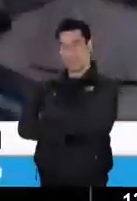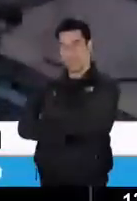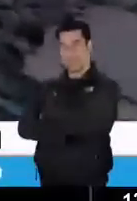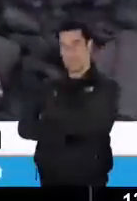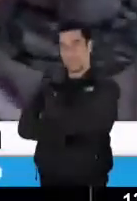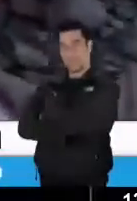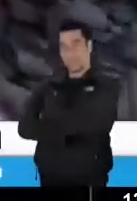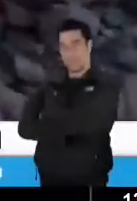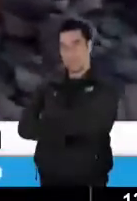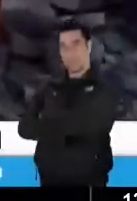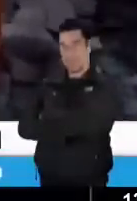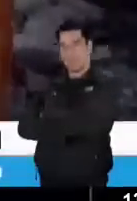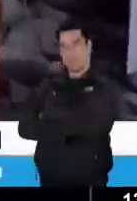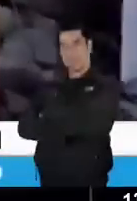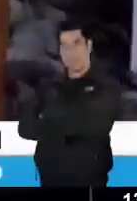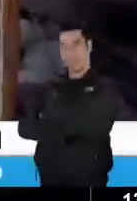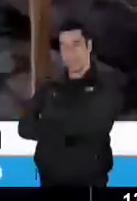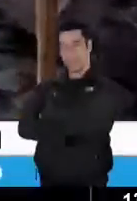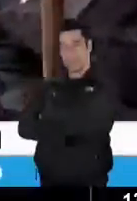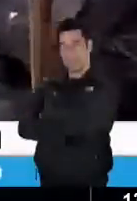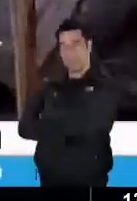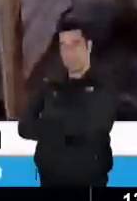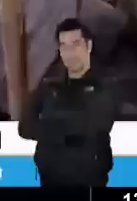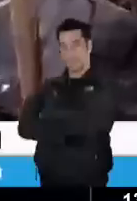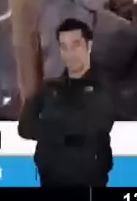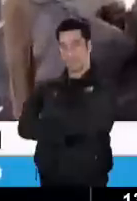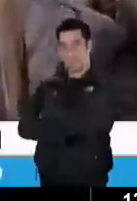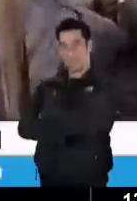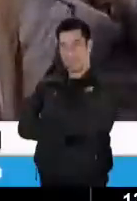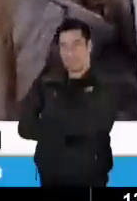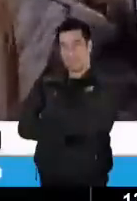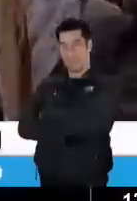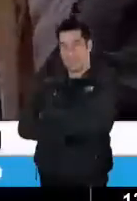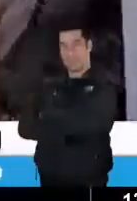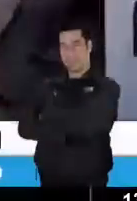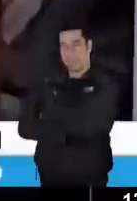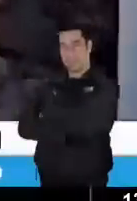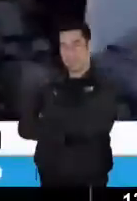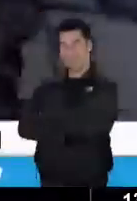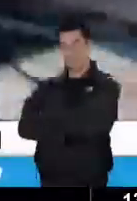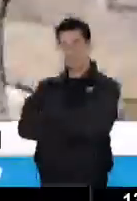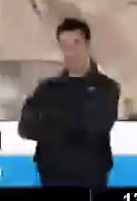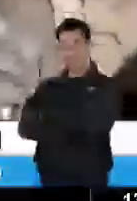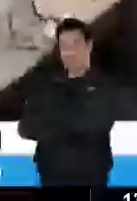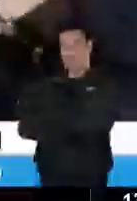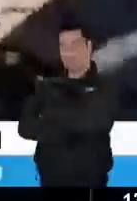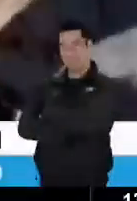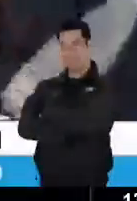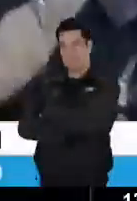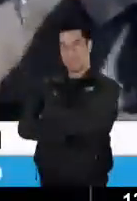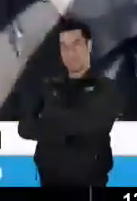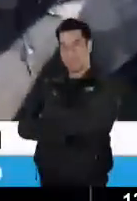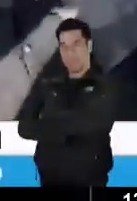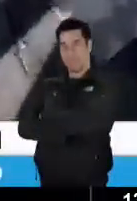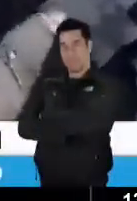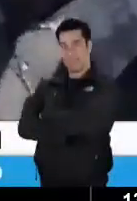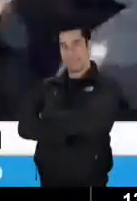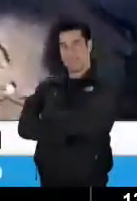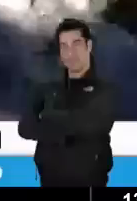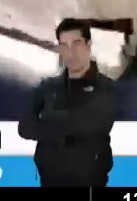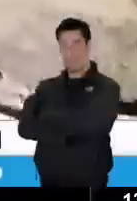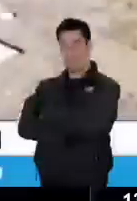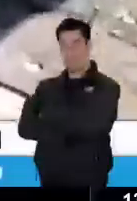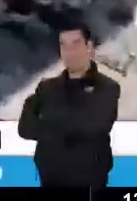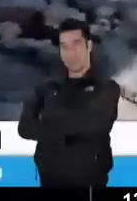mañana se refirió más que todo al respaldo que el gobierno le está dando a las municipalidades en temas económicos, en temas de